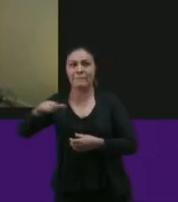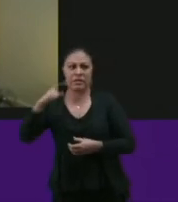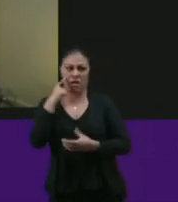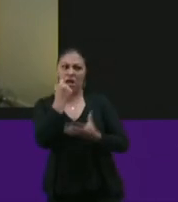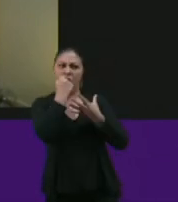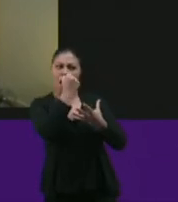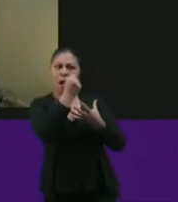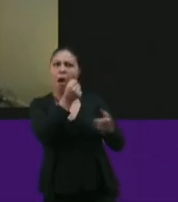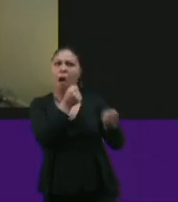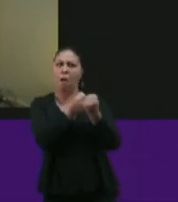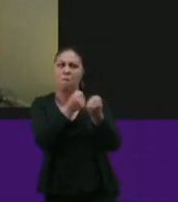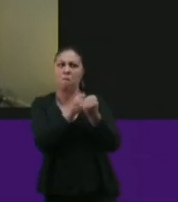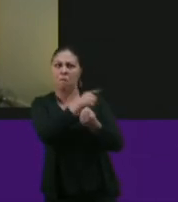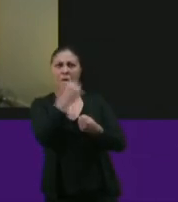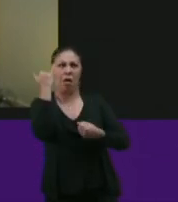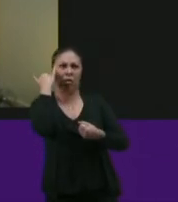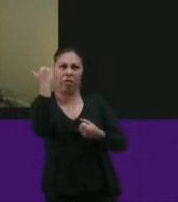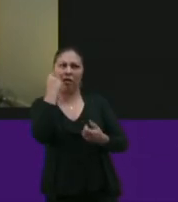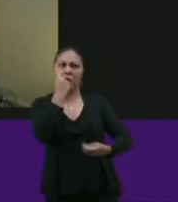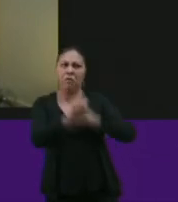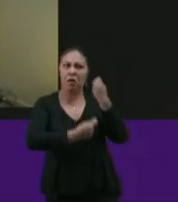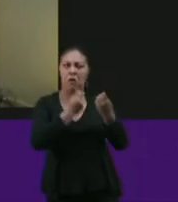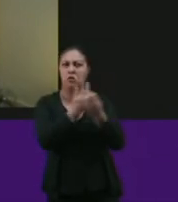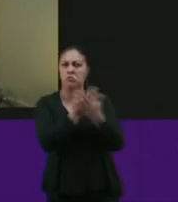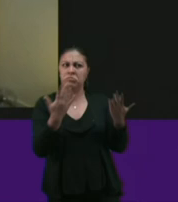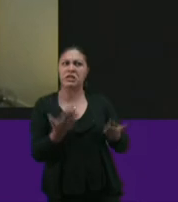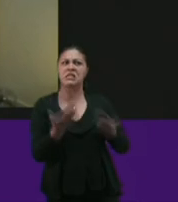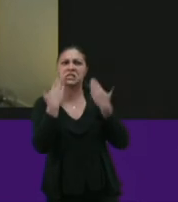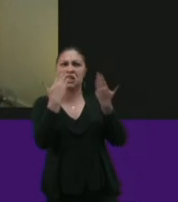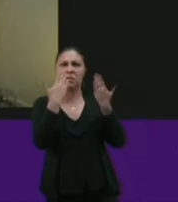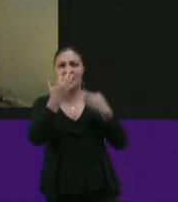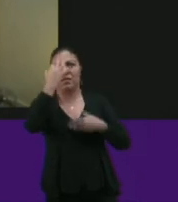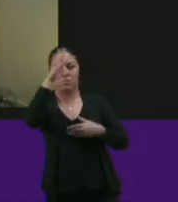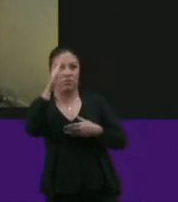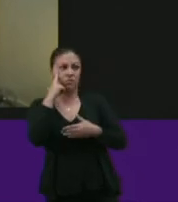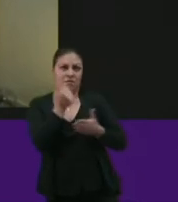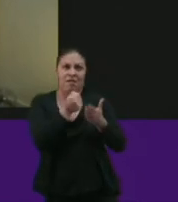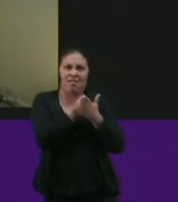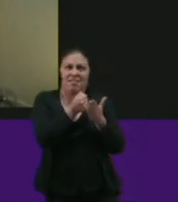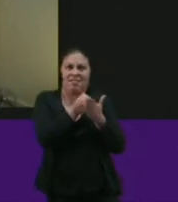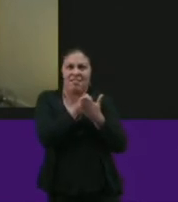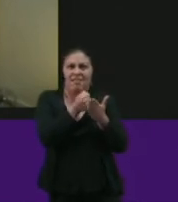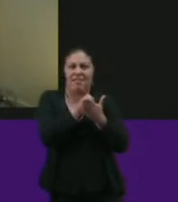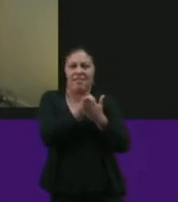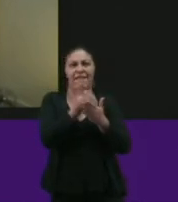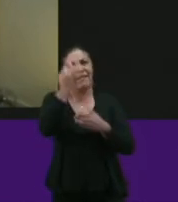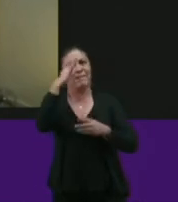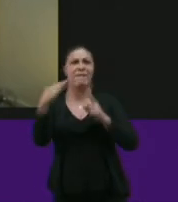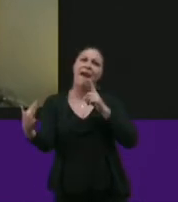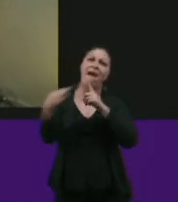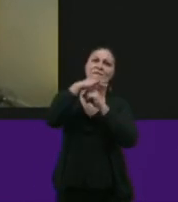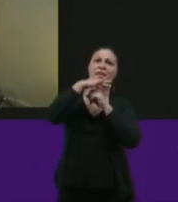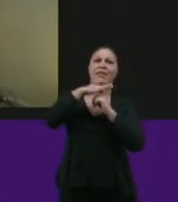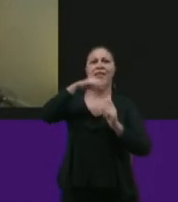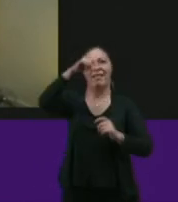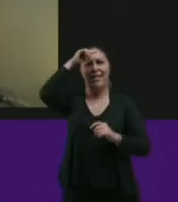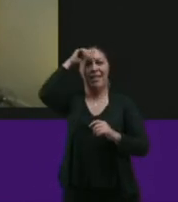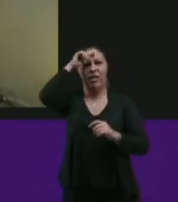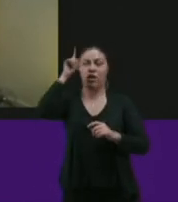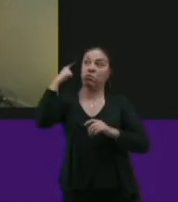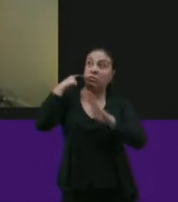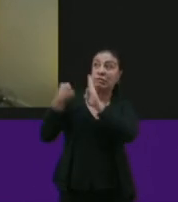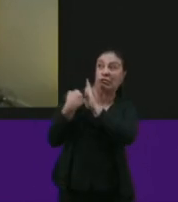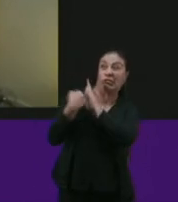pueden empezar a ejercer una presión psicológica negativa en ese emprendedor? Por